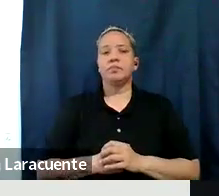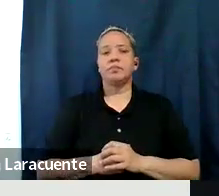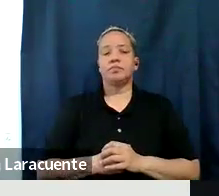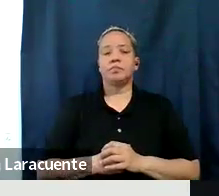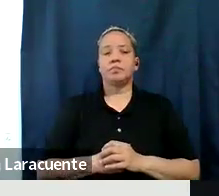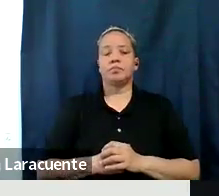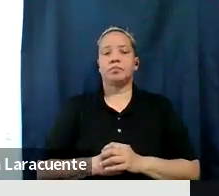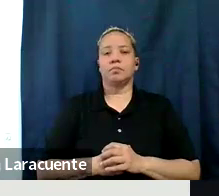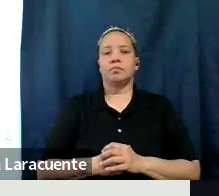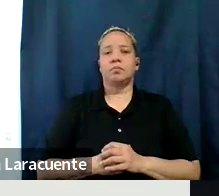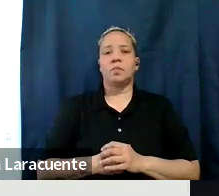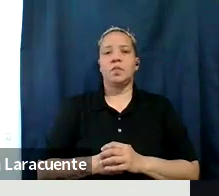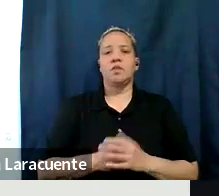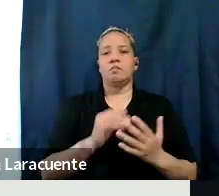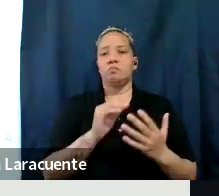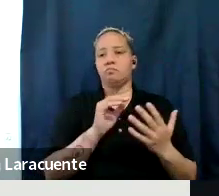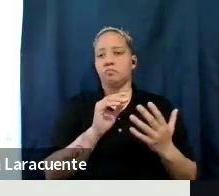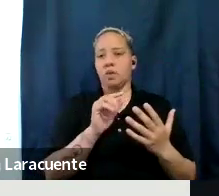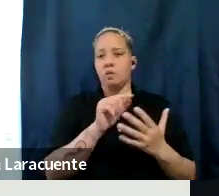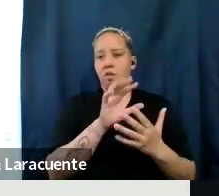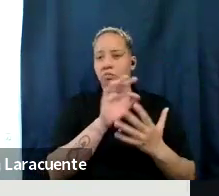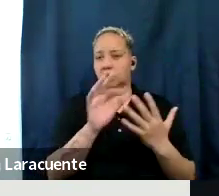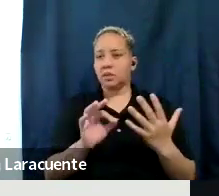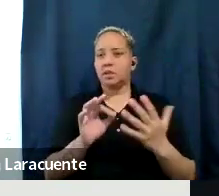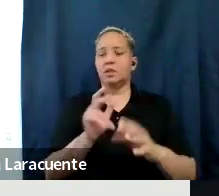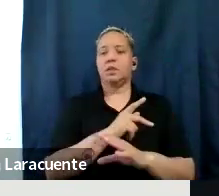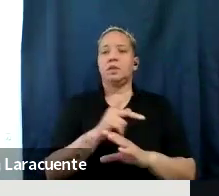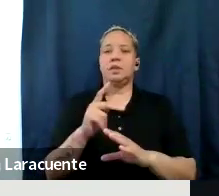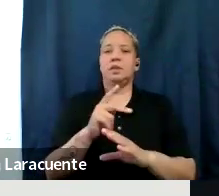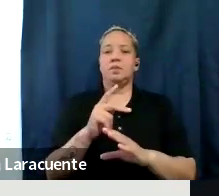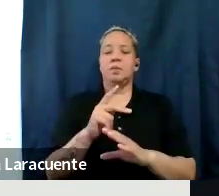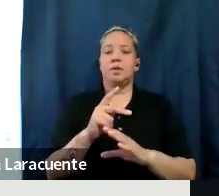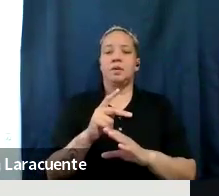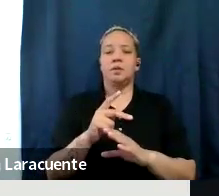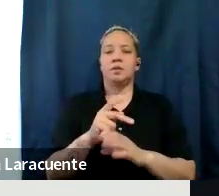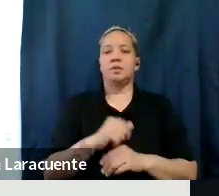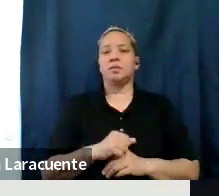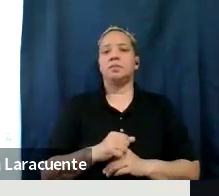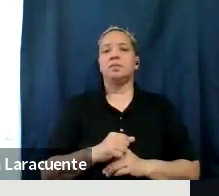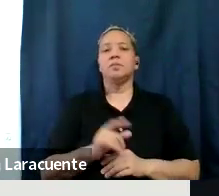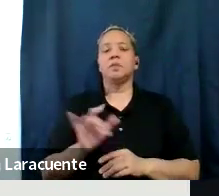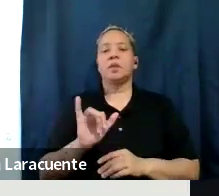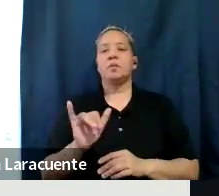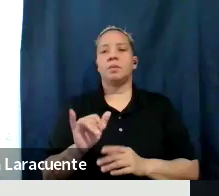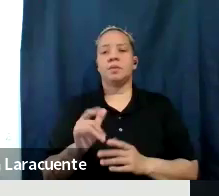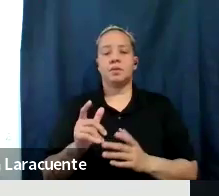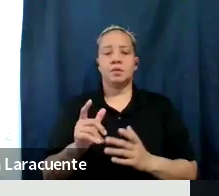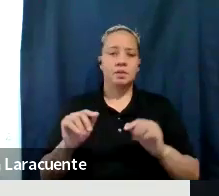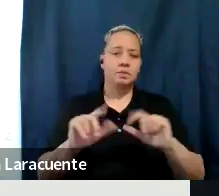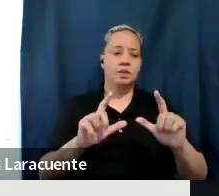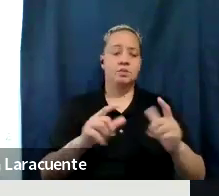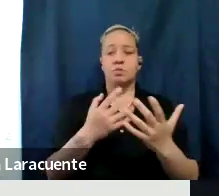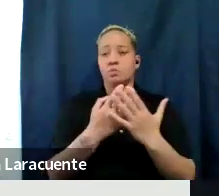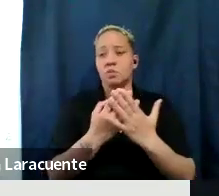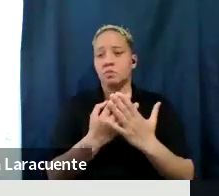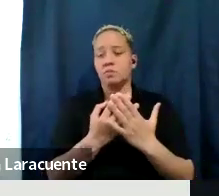una selección de poemas de Federico García Lorca, del romancero gitano, aparece también una noticia, aunque más